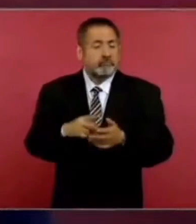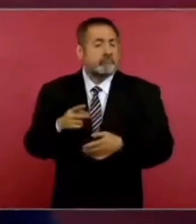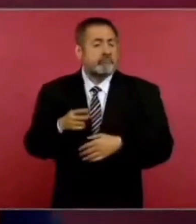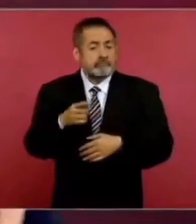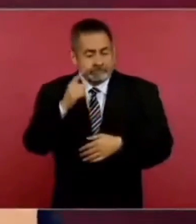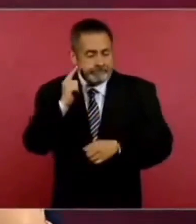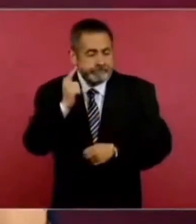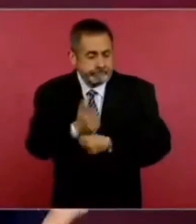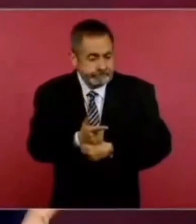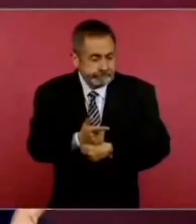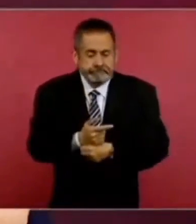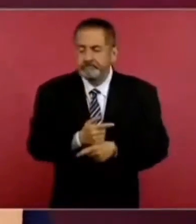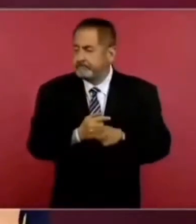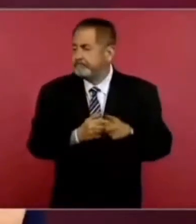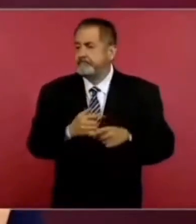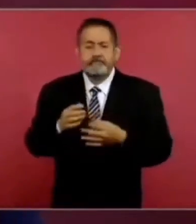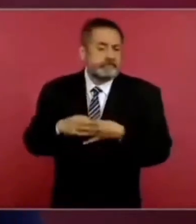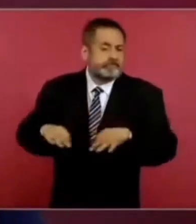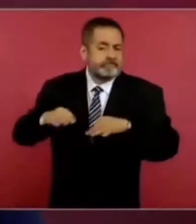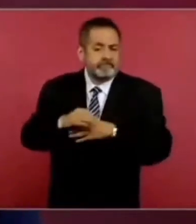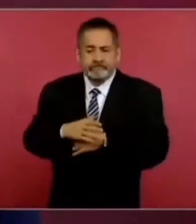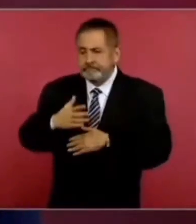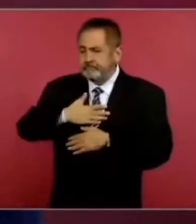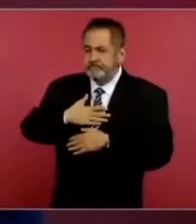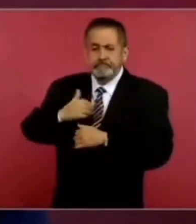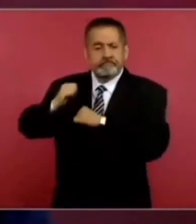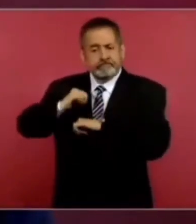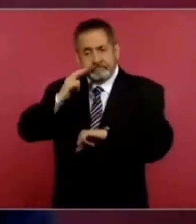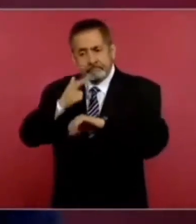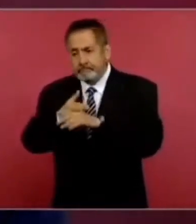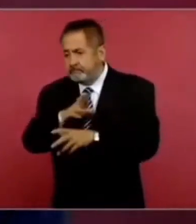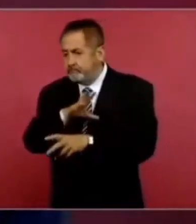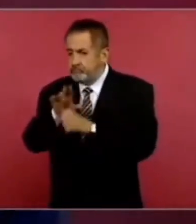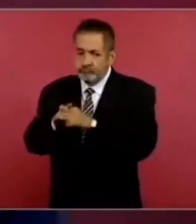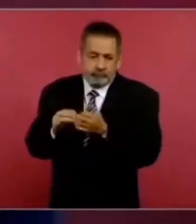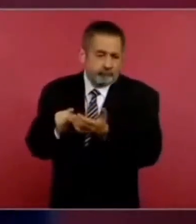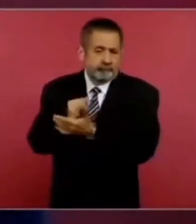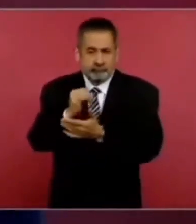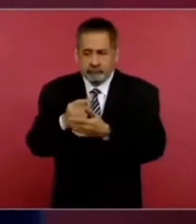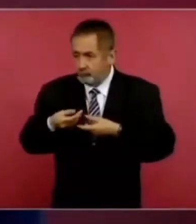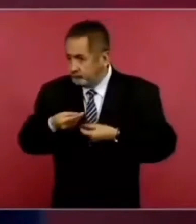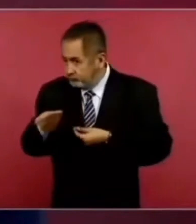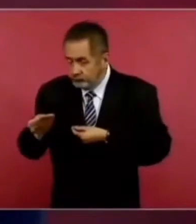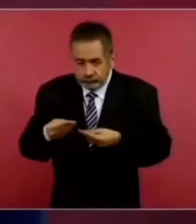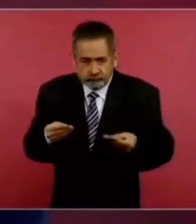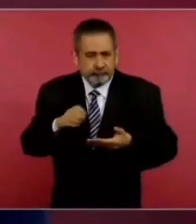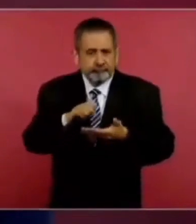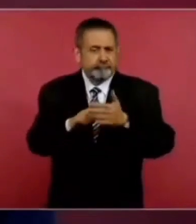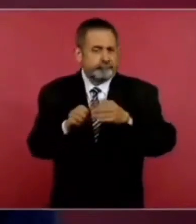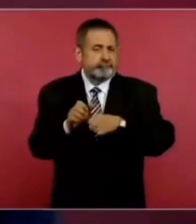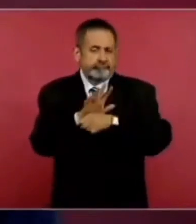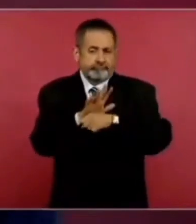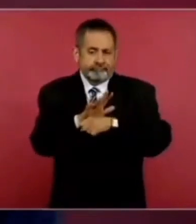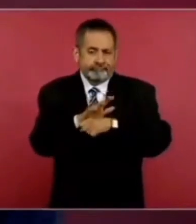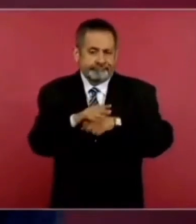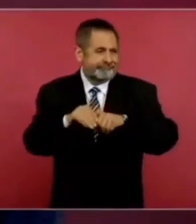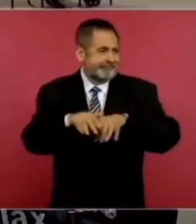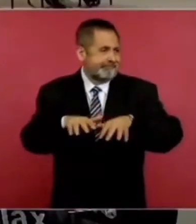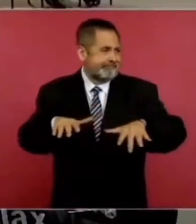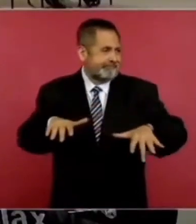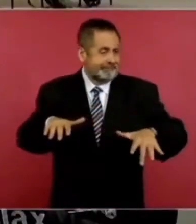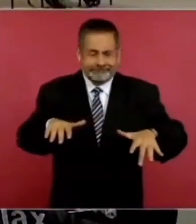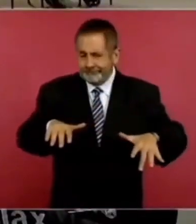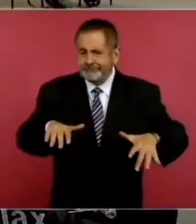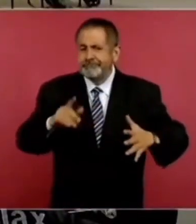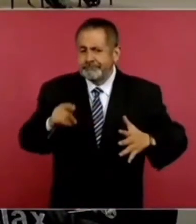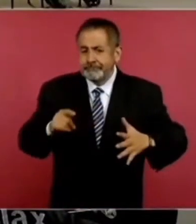la capacidad de respuesta en atención médica de un país, por ejemplo, para el caso de una pandemia, es lo que puede